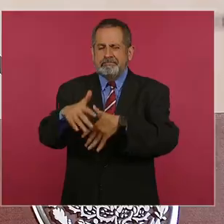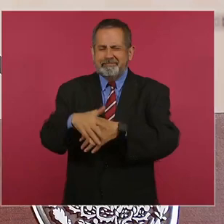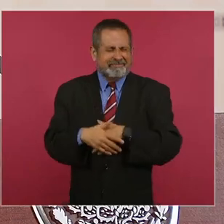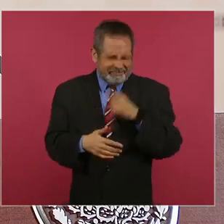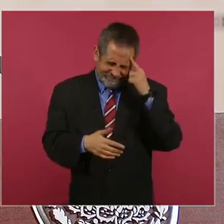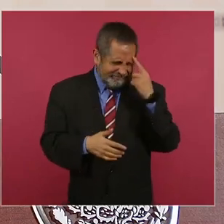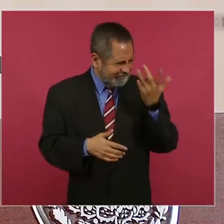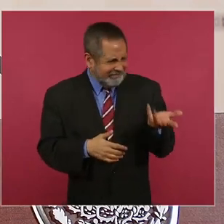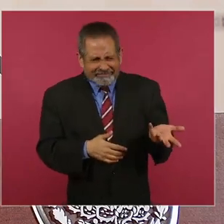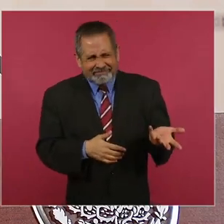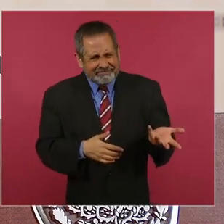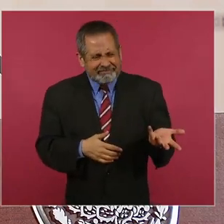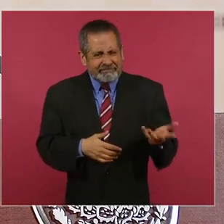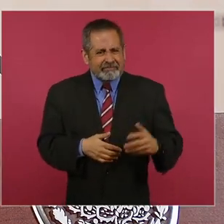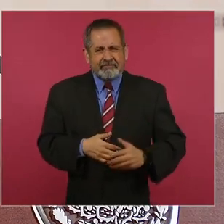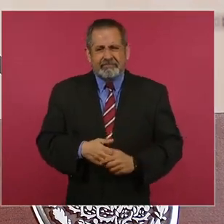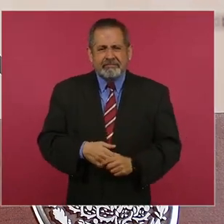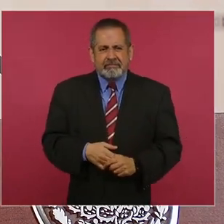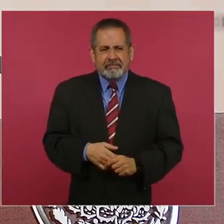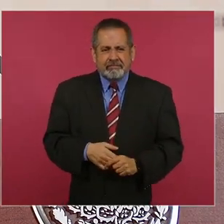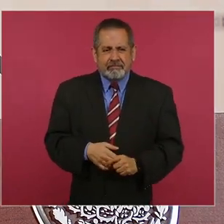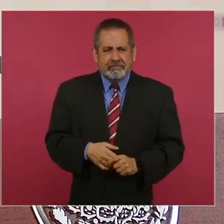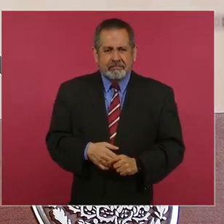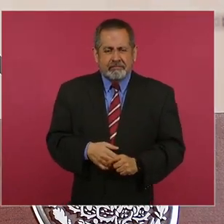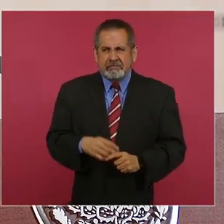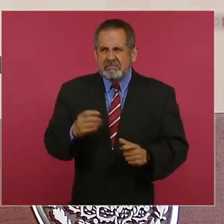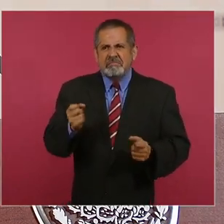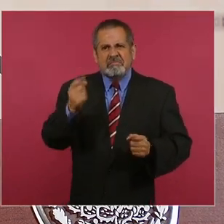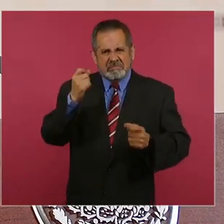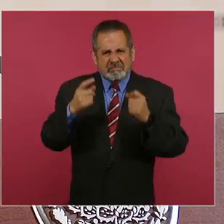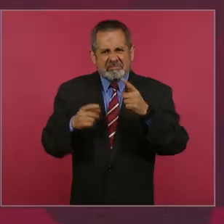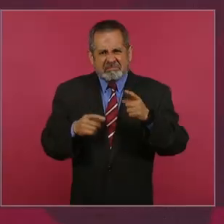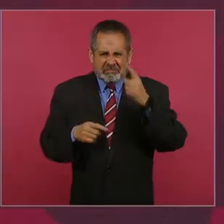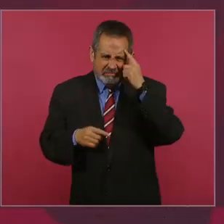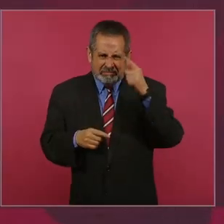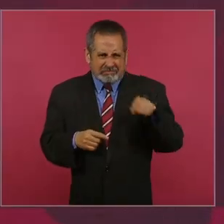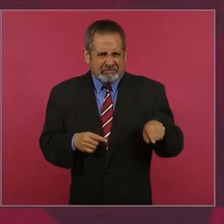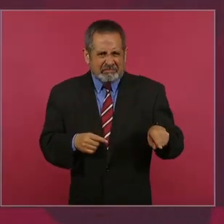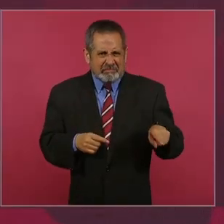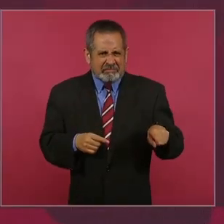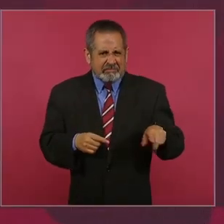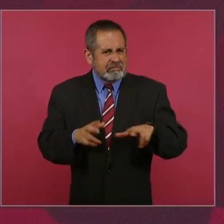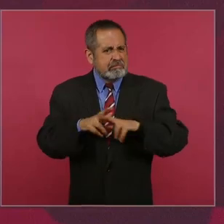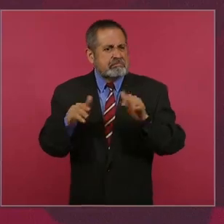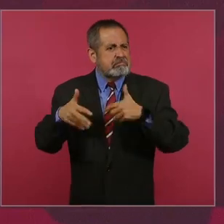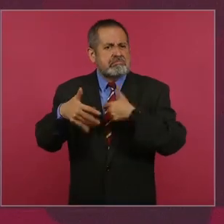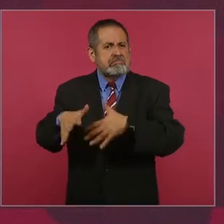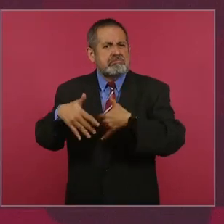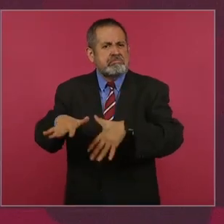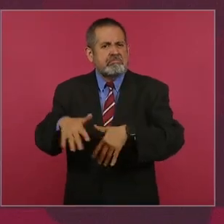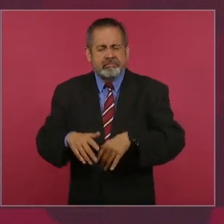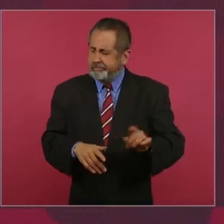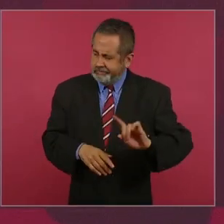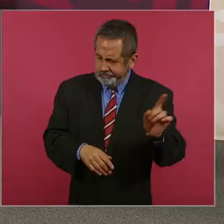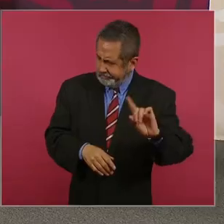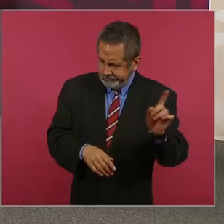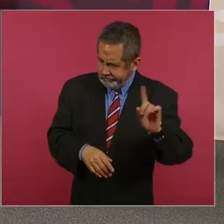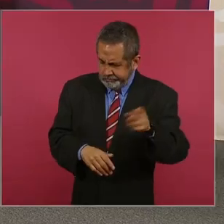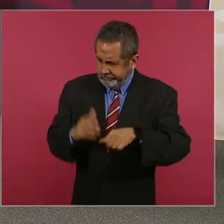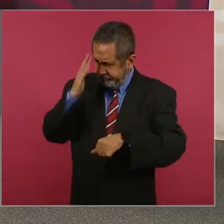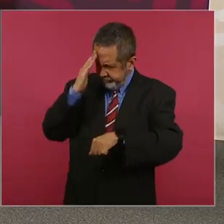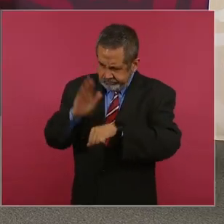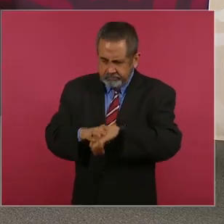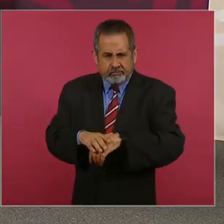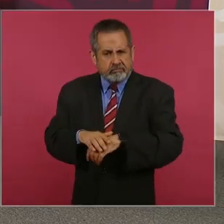y ya en algunos casos ni siquiera había ni en la